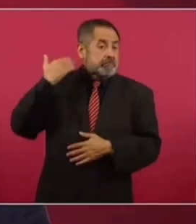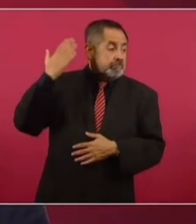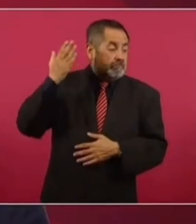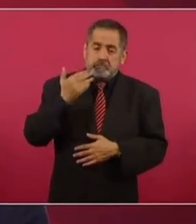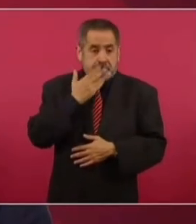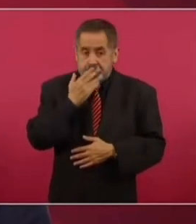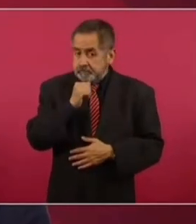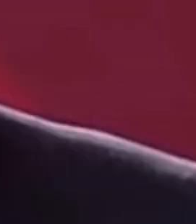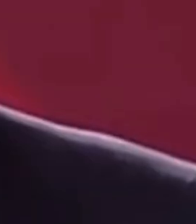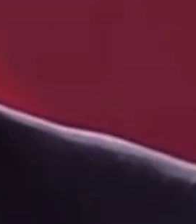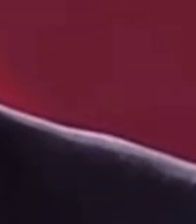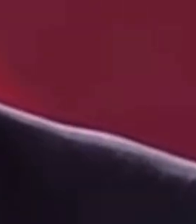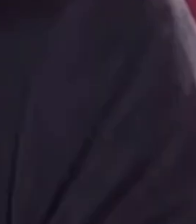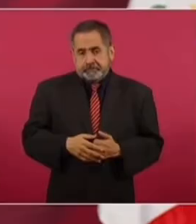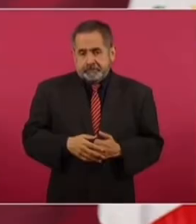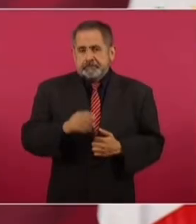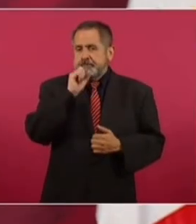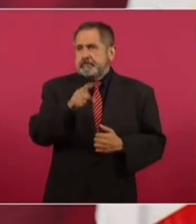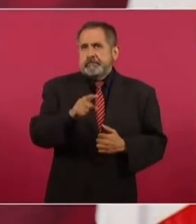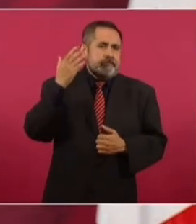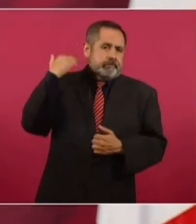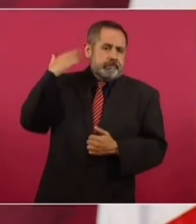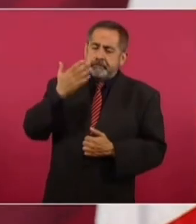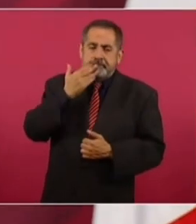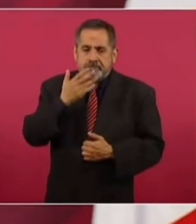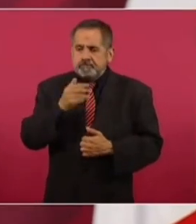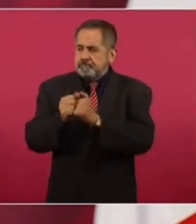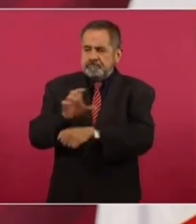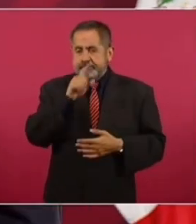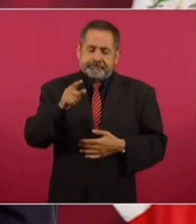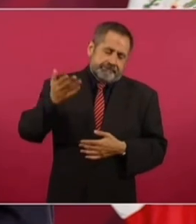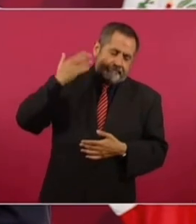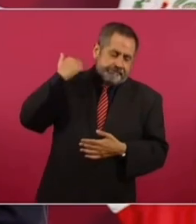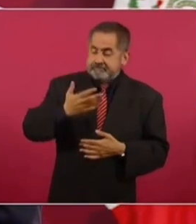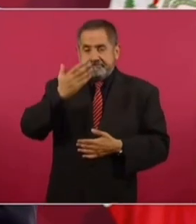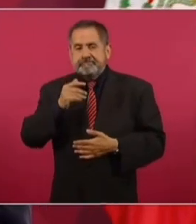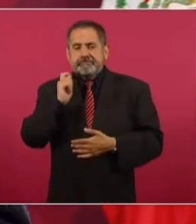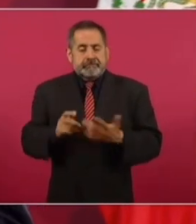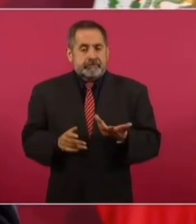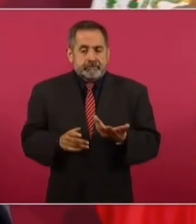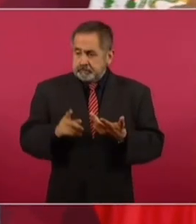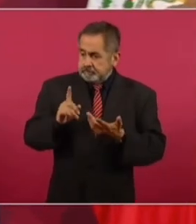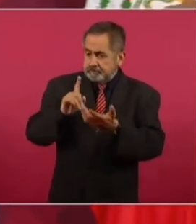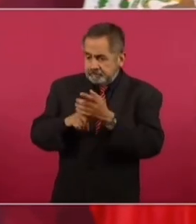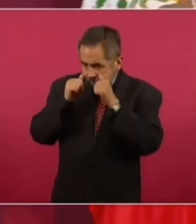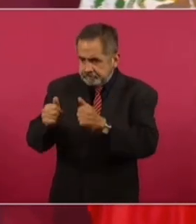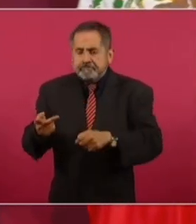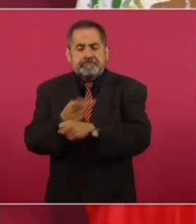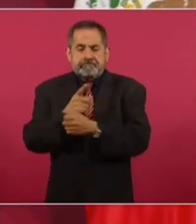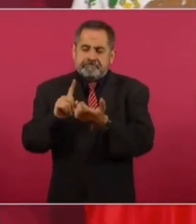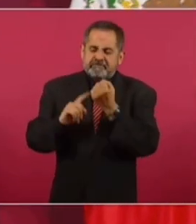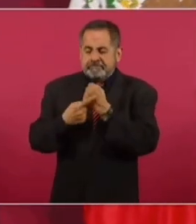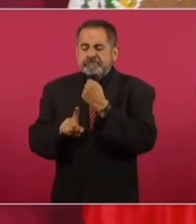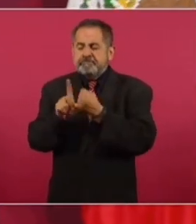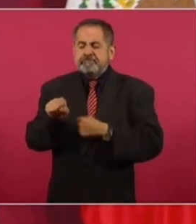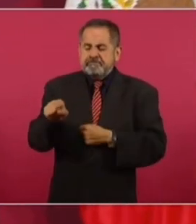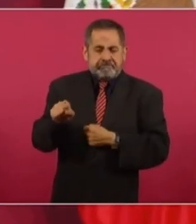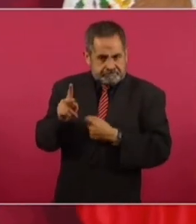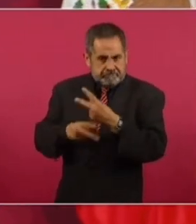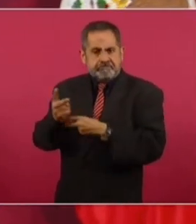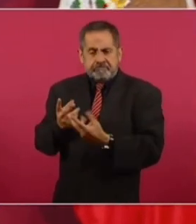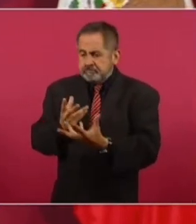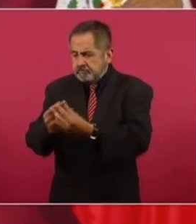mañana. Y tampoco sucedía de que se trabajara de manera coordinada, de que se atendiera el problema